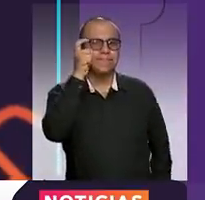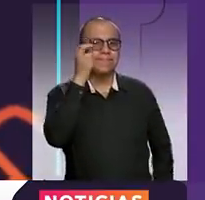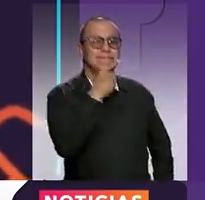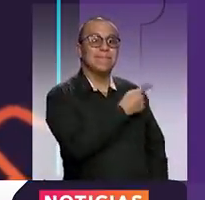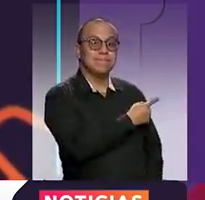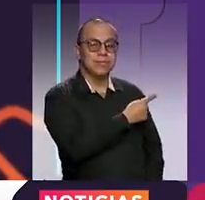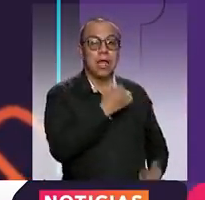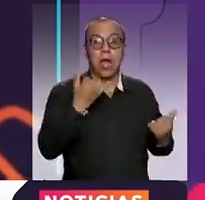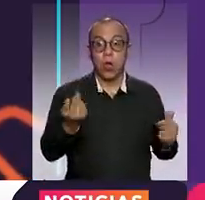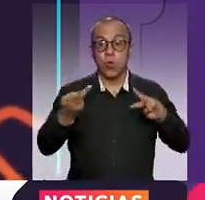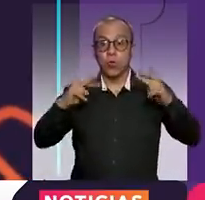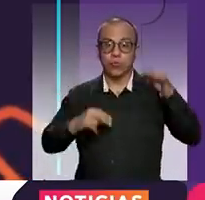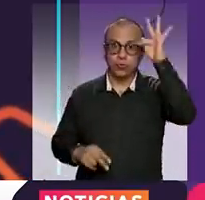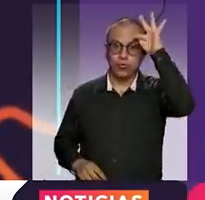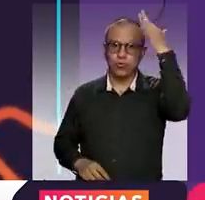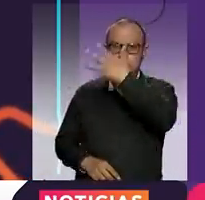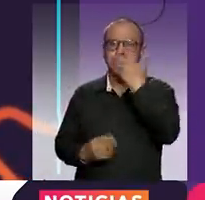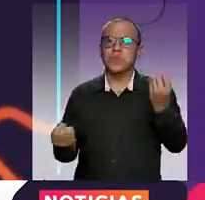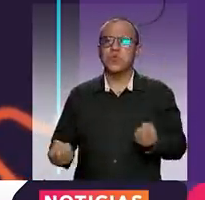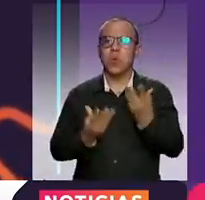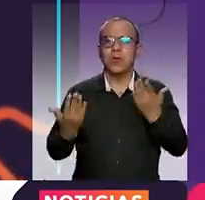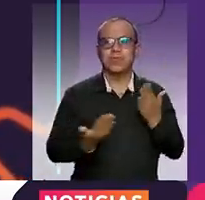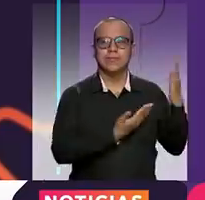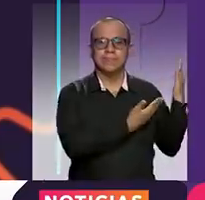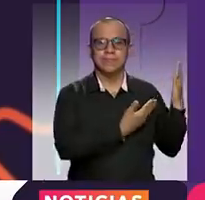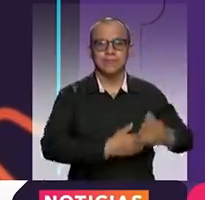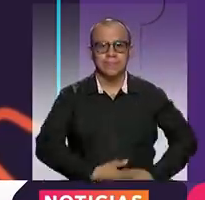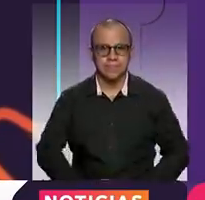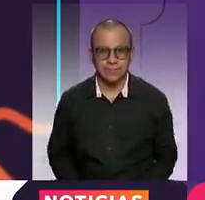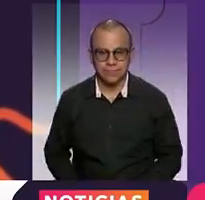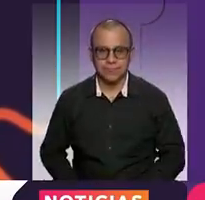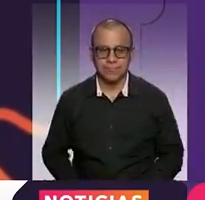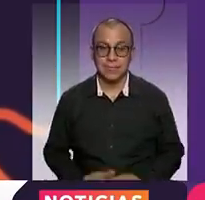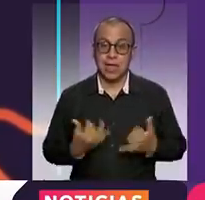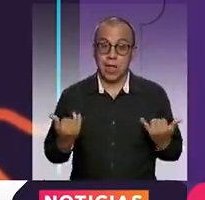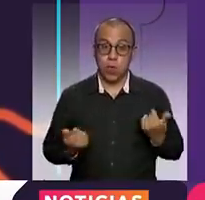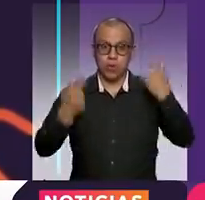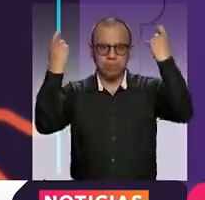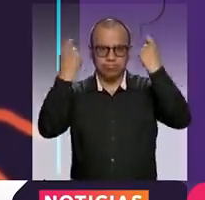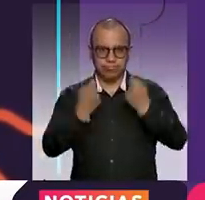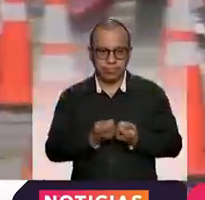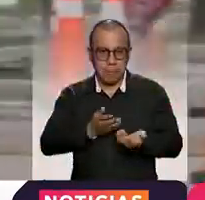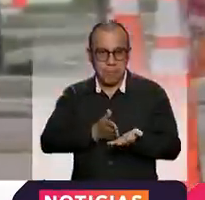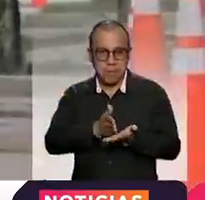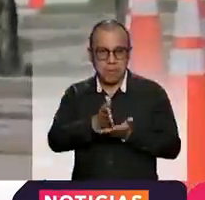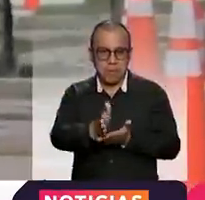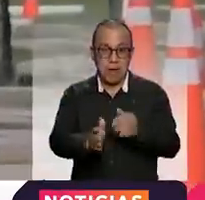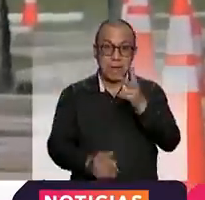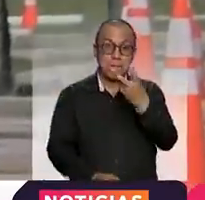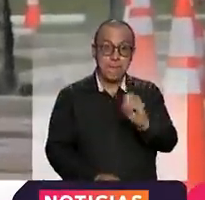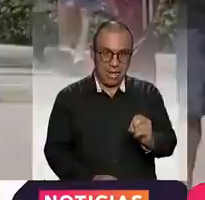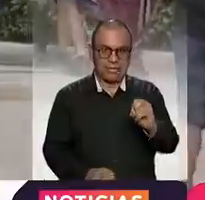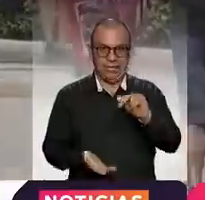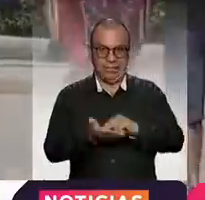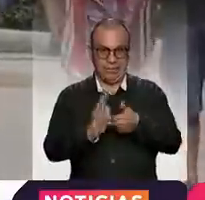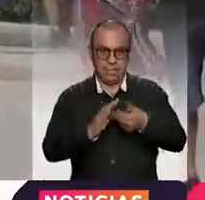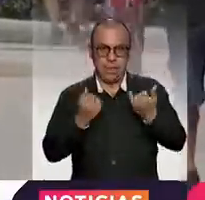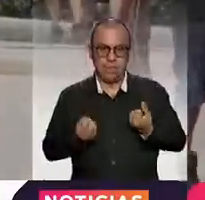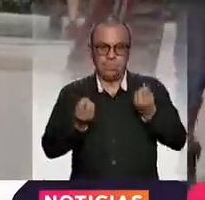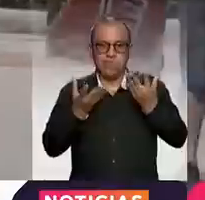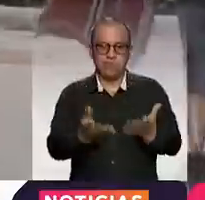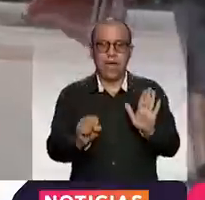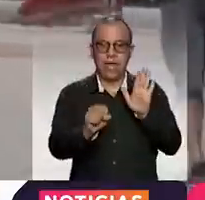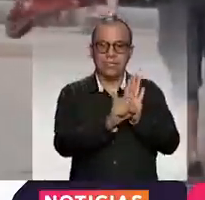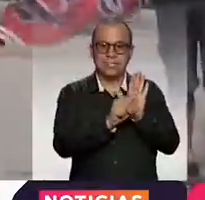votación, mientras que Trump cuenta con el 49,4%. Si los resultados se mantienen, los 20 votos electorales que aporta este